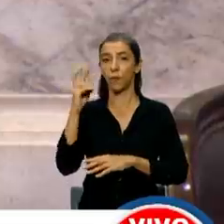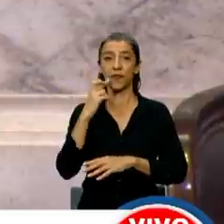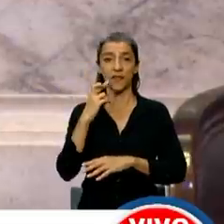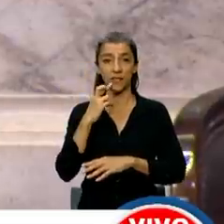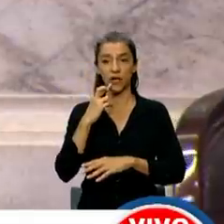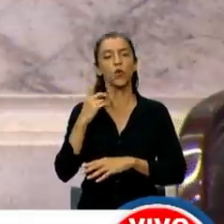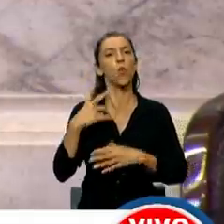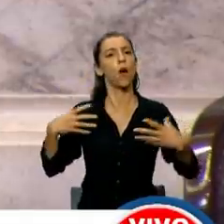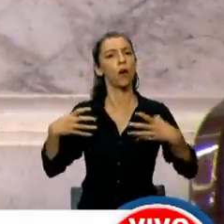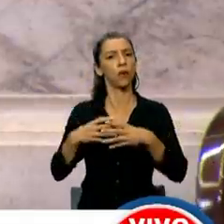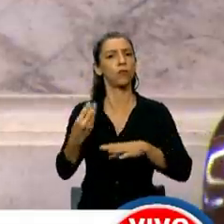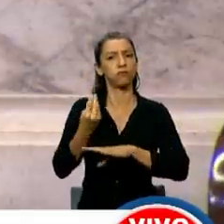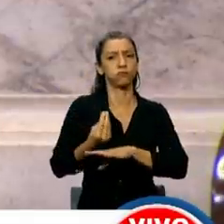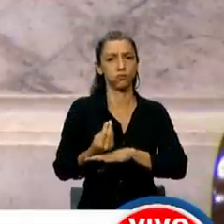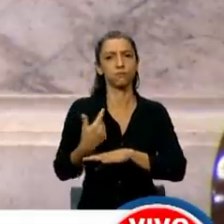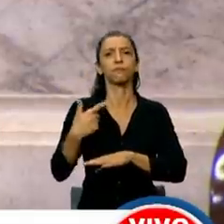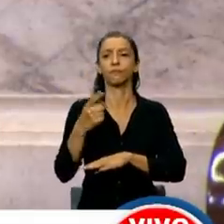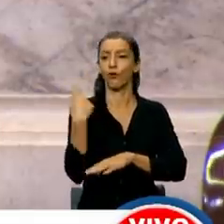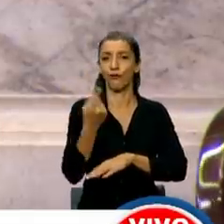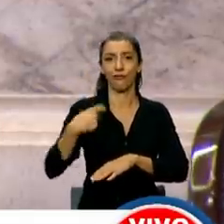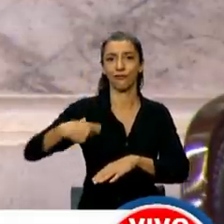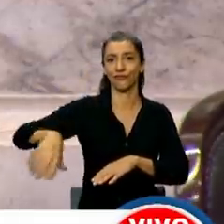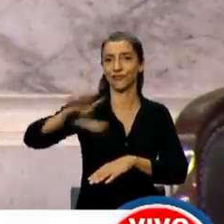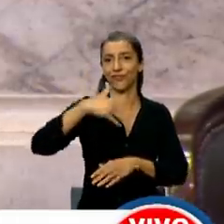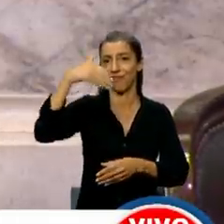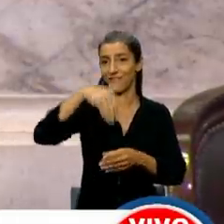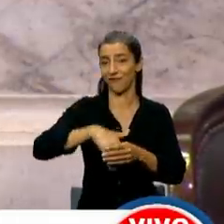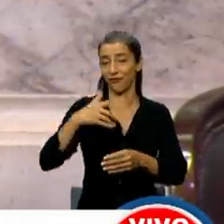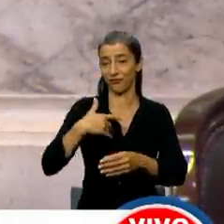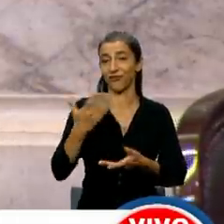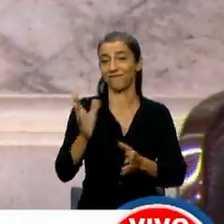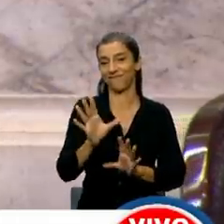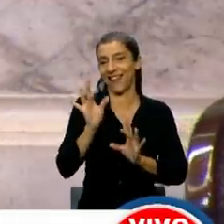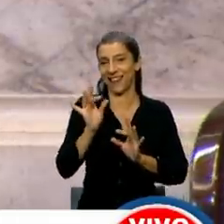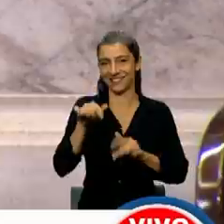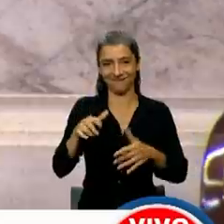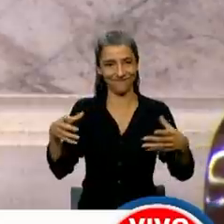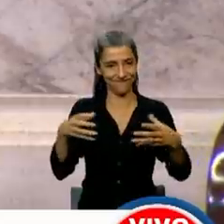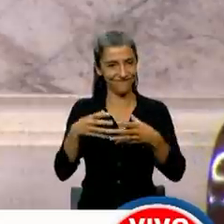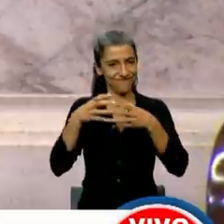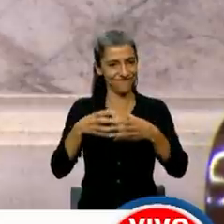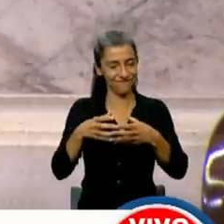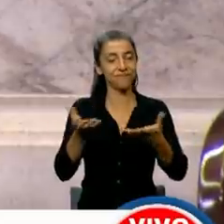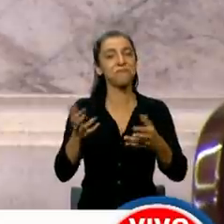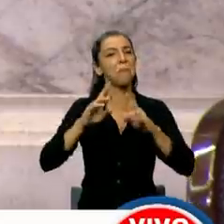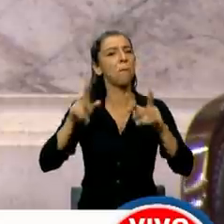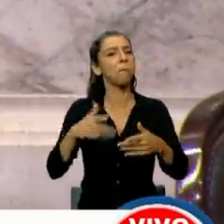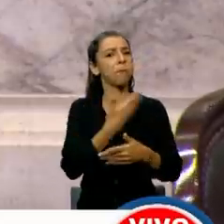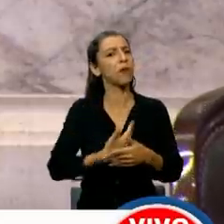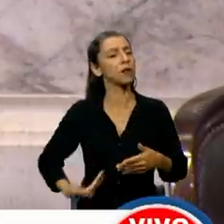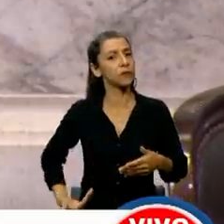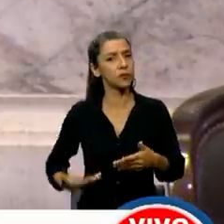de los argentinos de las argentinas en ese sentido es correcto decir que fue un plan de gobierno